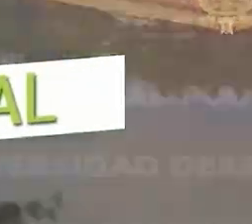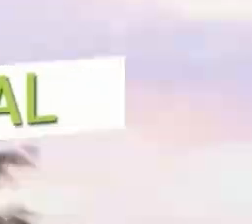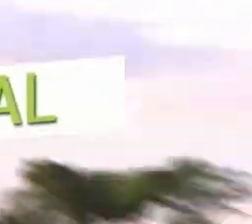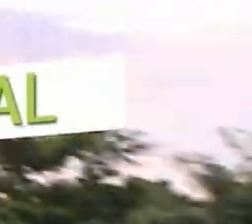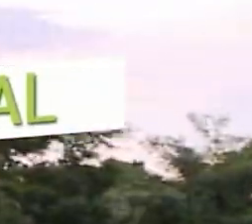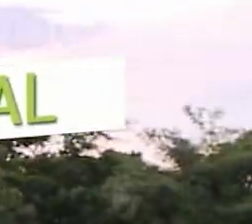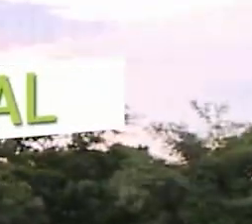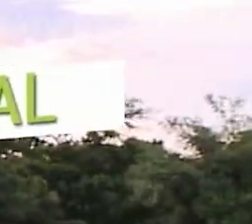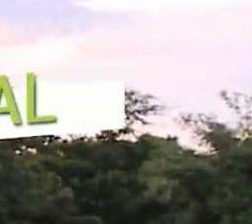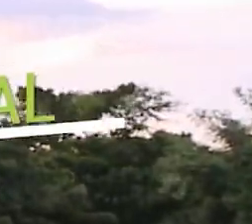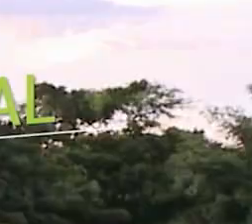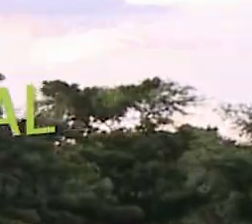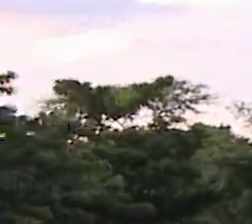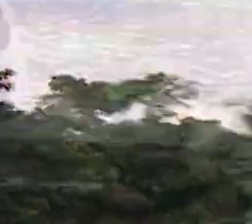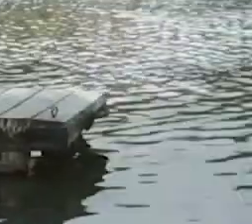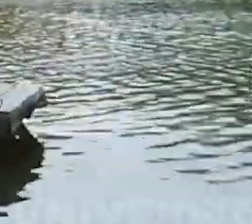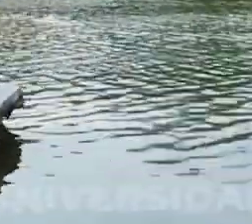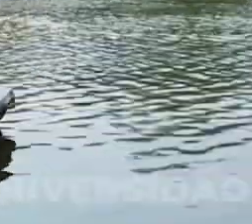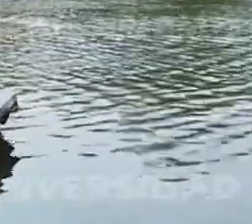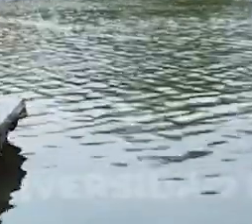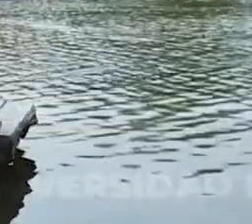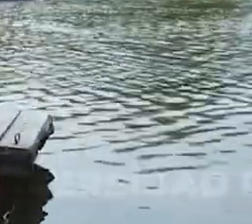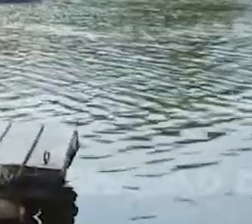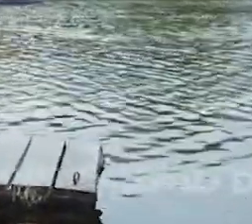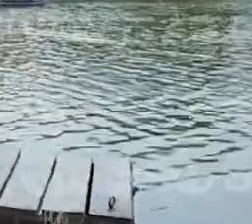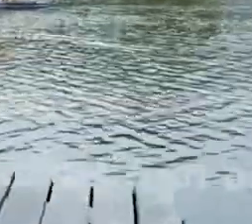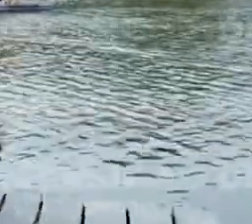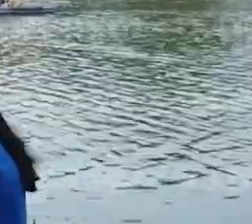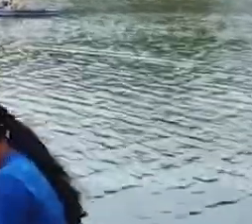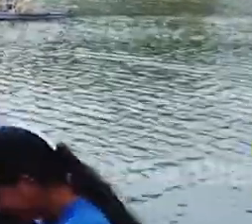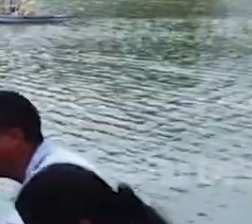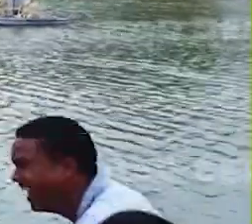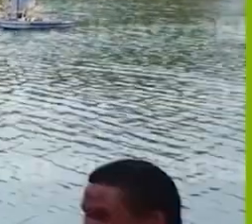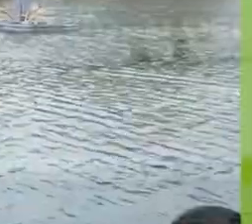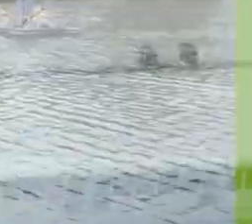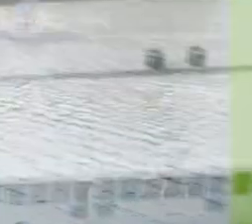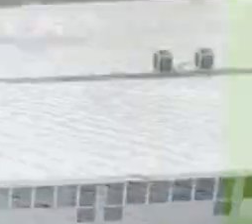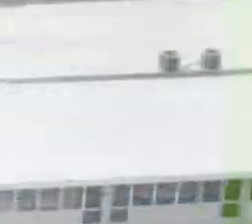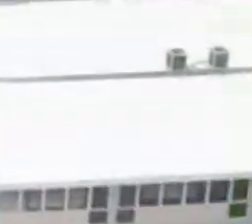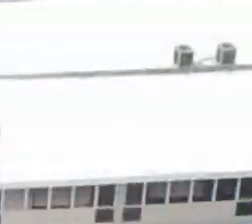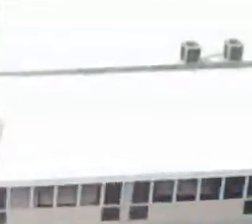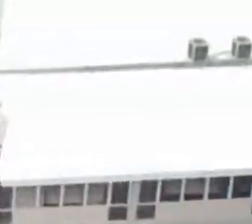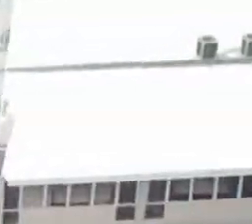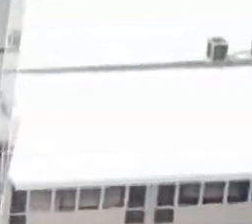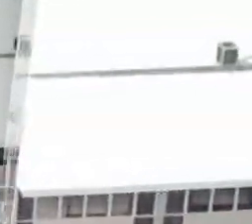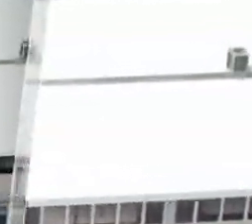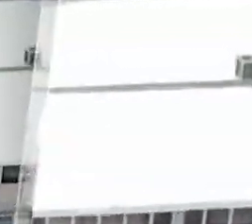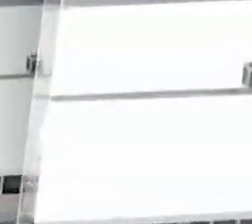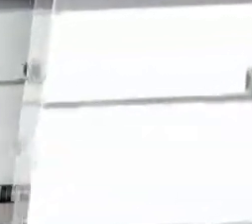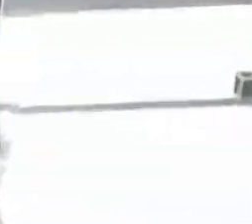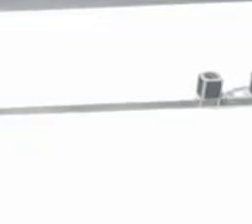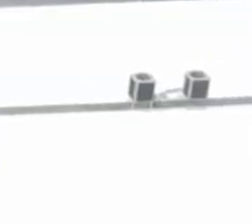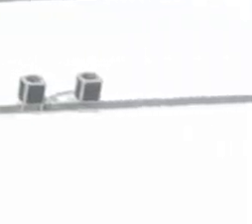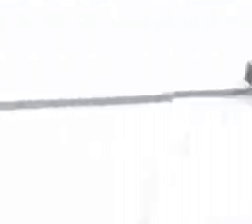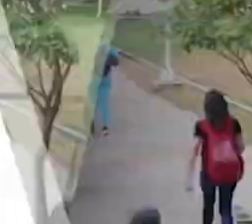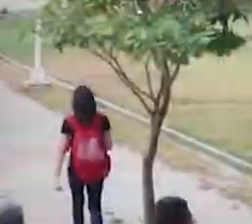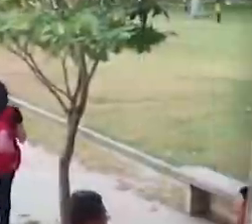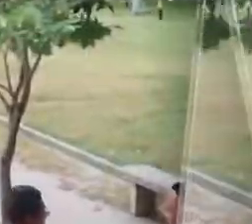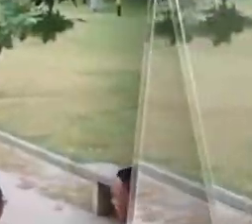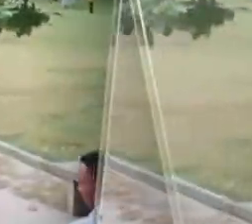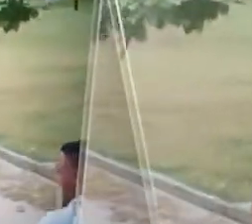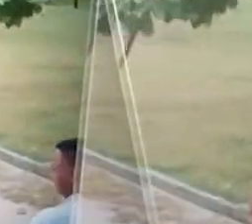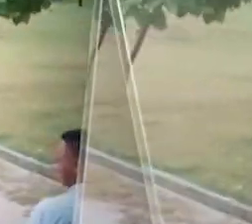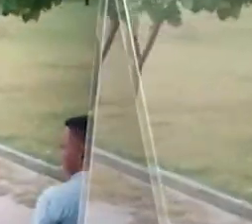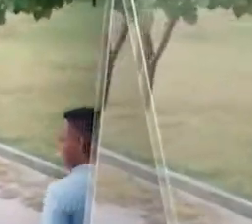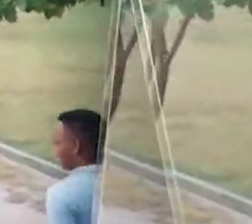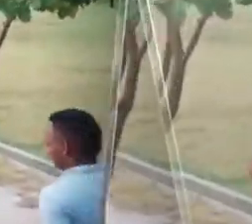Sostenibilidad ambiental. Es un llamado a la acción a la comunidad a que vivan una tierra sostenible. Para rodearnos un poco de esta bella naturaleza que nos ofrece